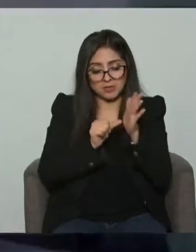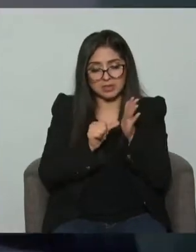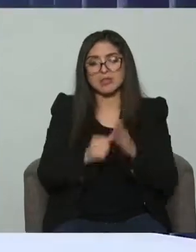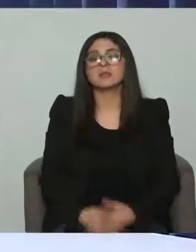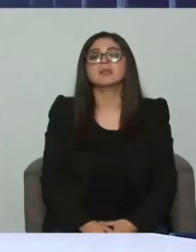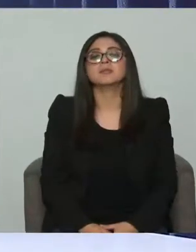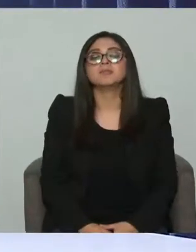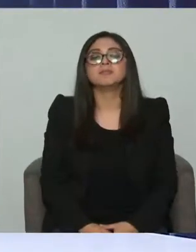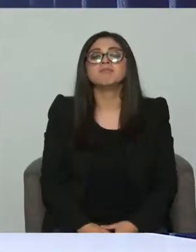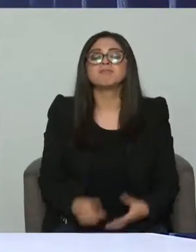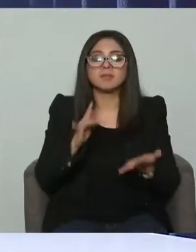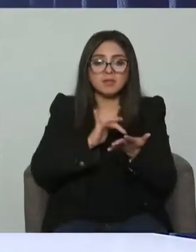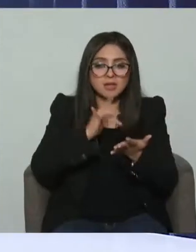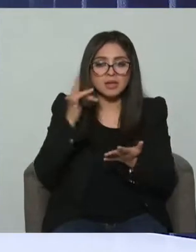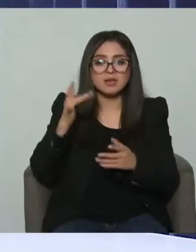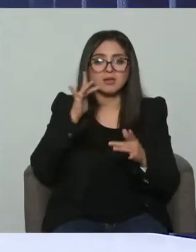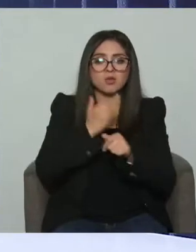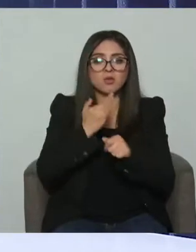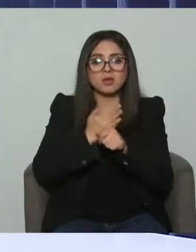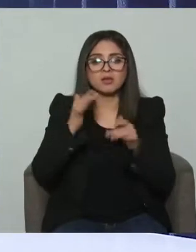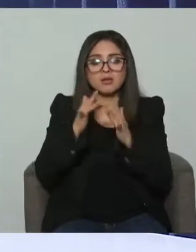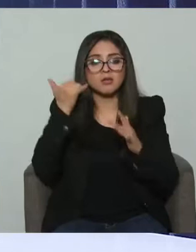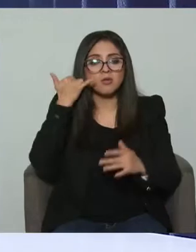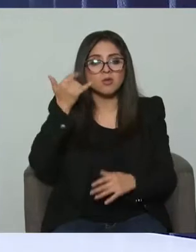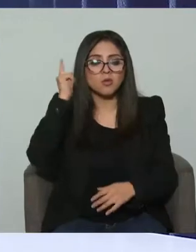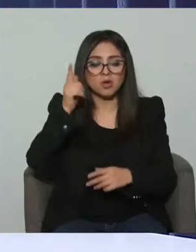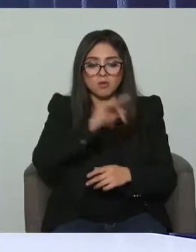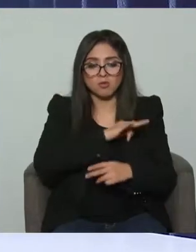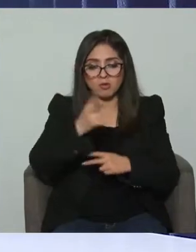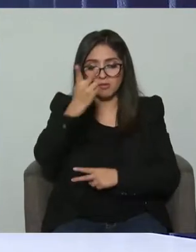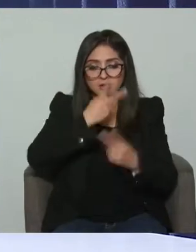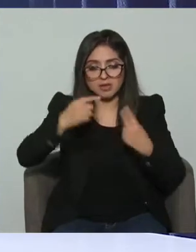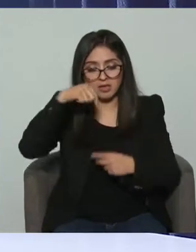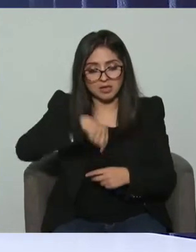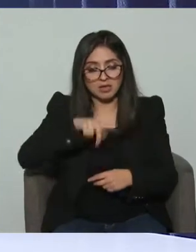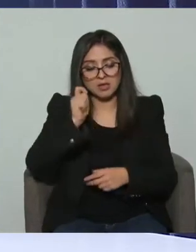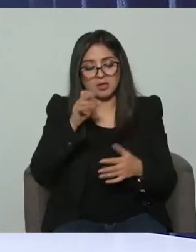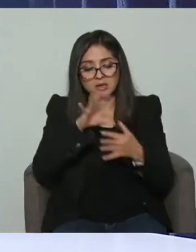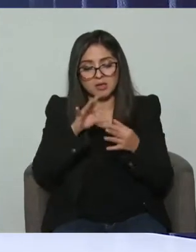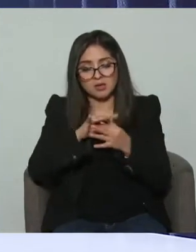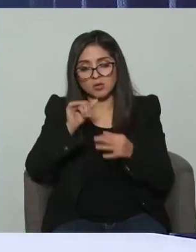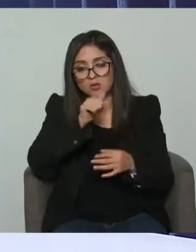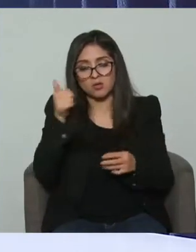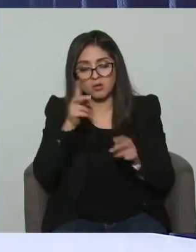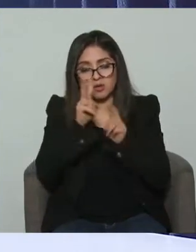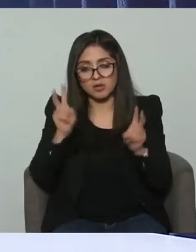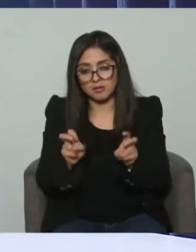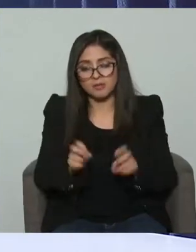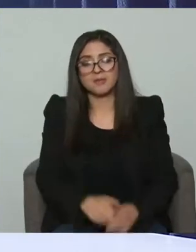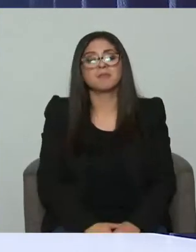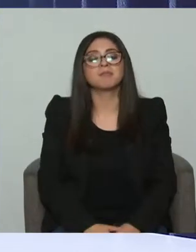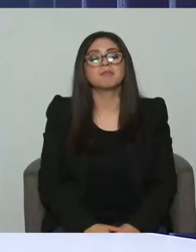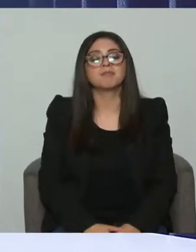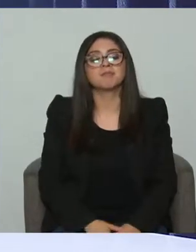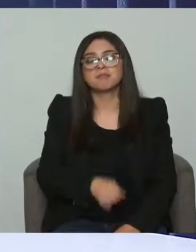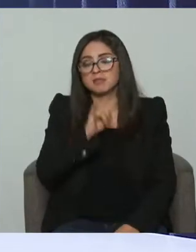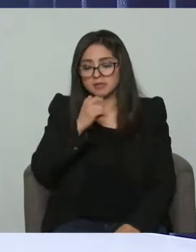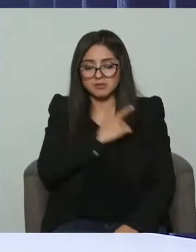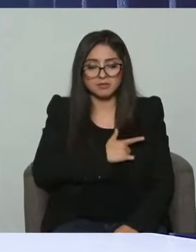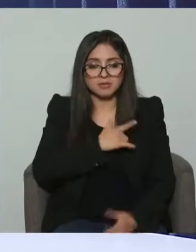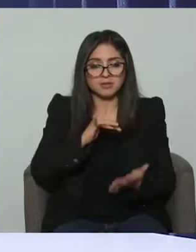qué gusto, gracias por tomarme la llamada y ojalá te tengamos aquí en el estudio para platicar de este y otros temas. Claro que sí, Mariana, cuando